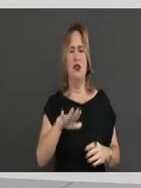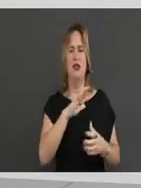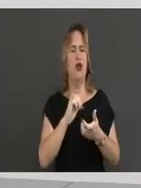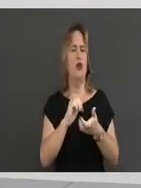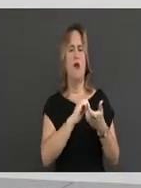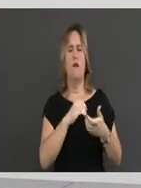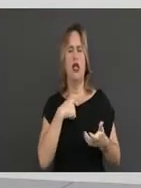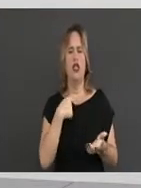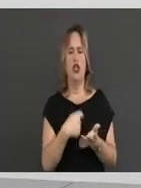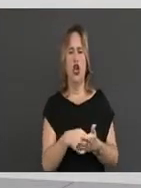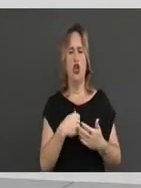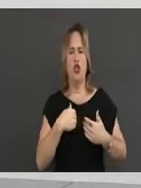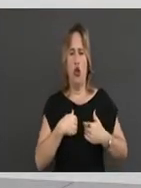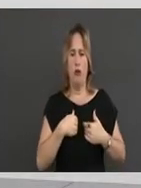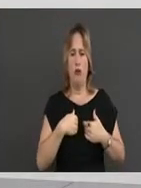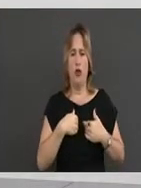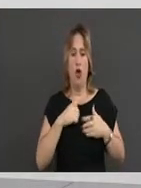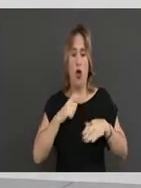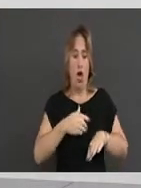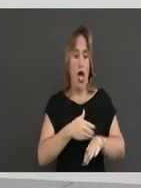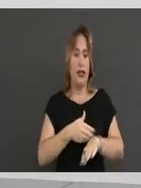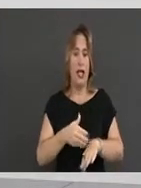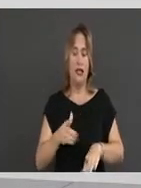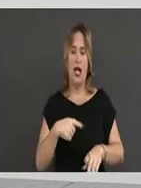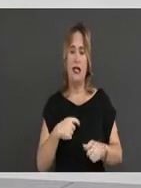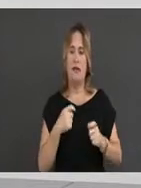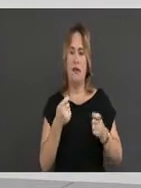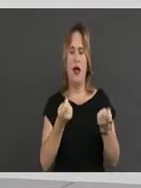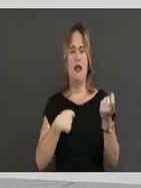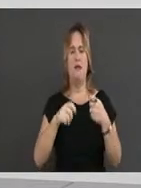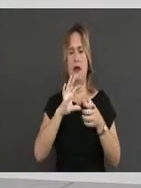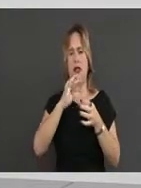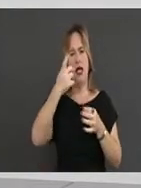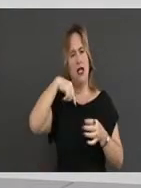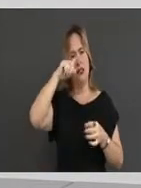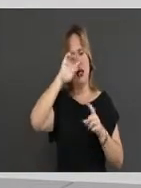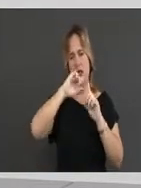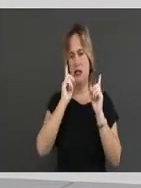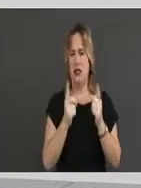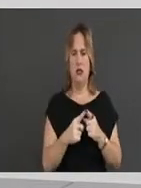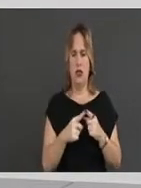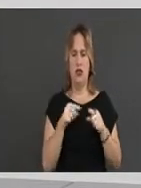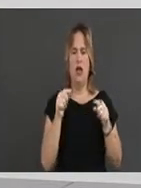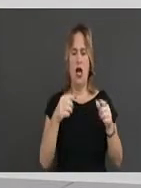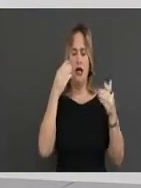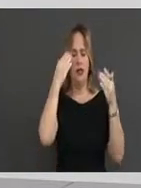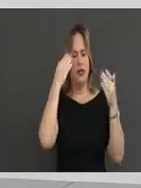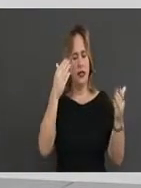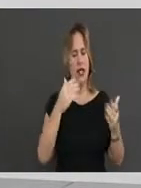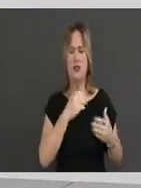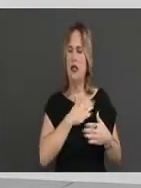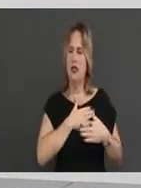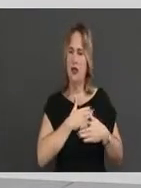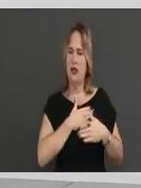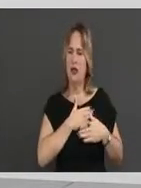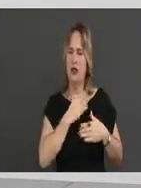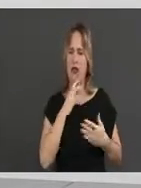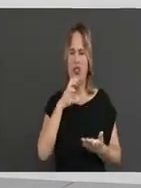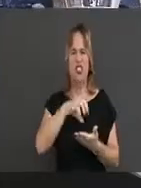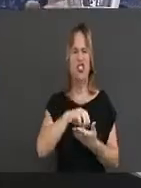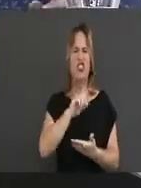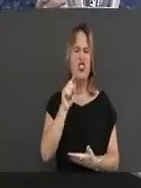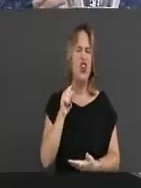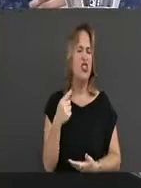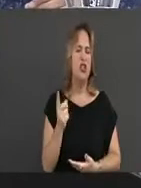punto donde compro, que se quedan hasta tarde para garantizar la venta de todas las balitas. A ellos, gracias. Los criterios, ¿de dónde son? Se mueven, no